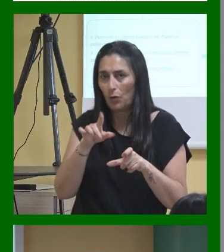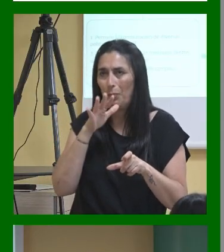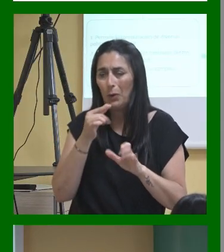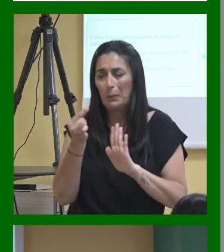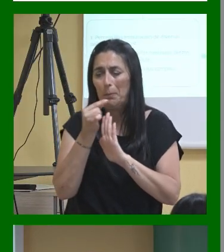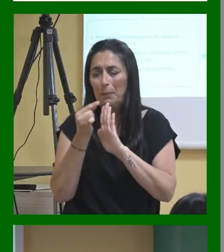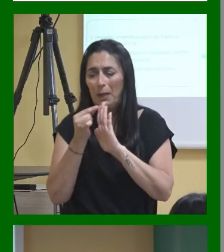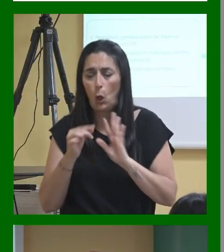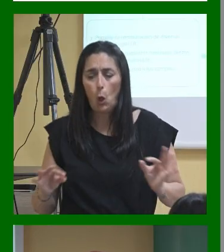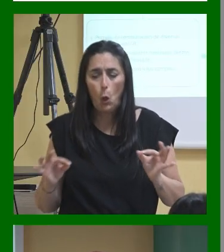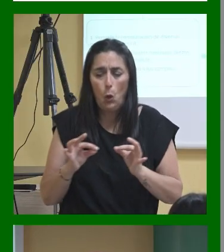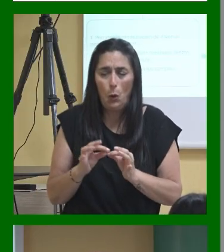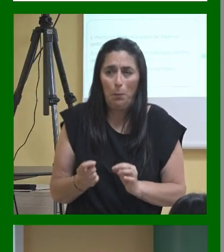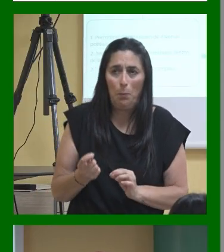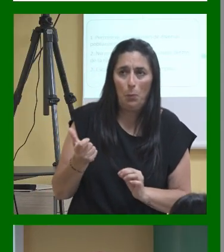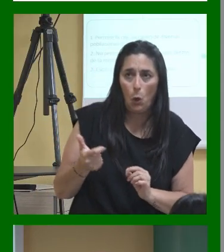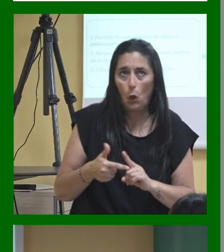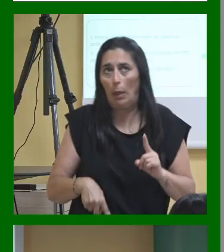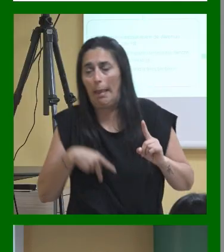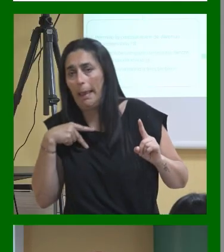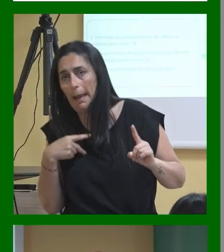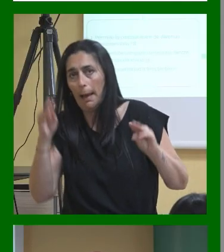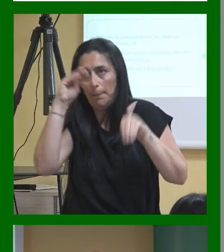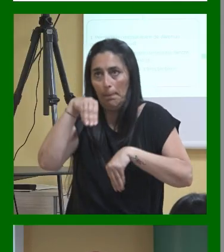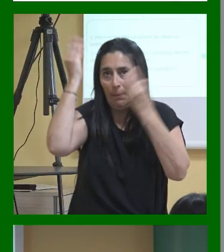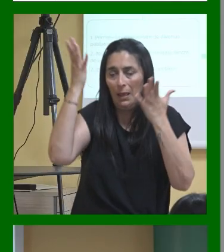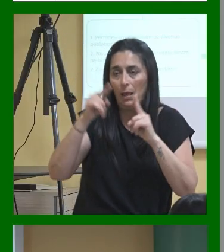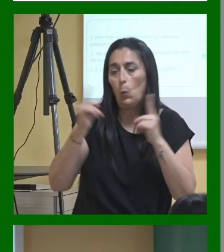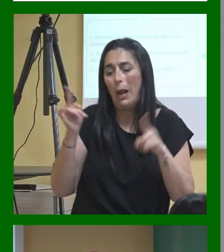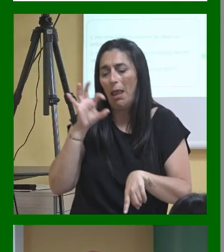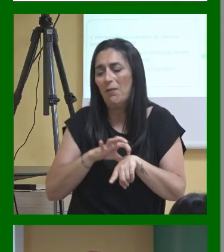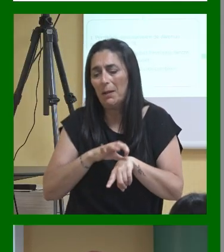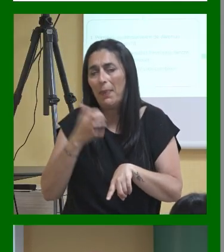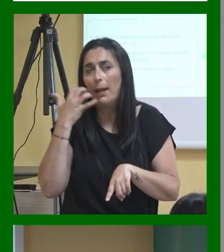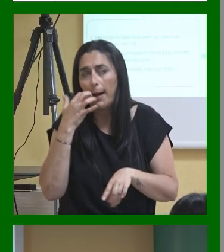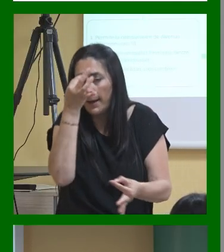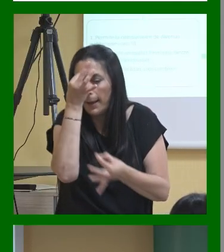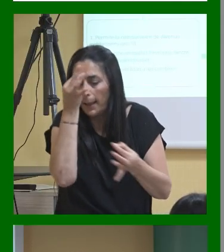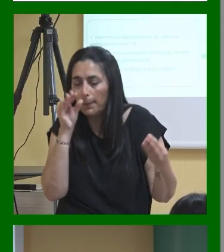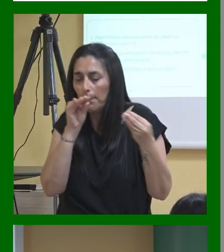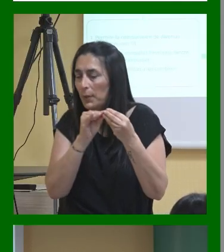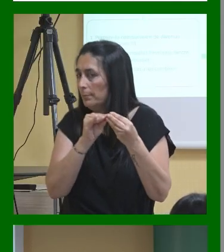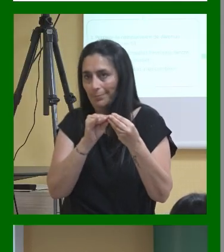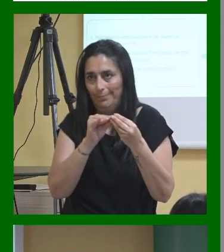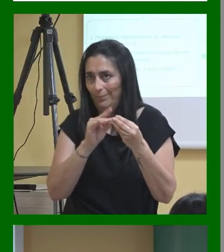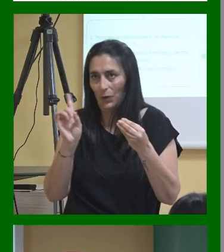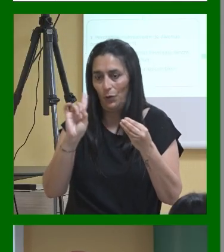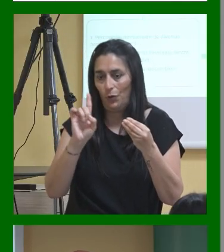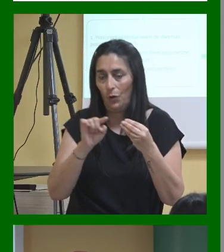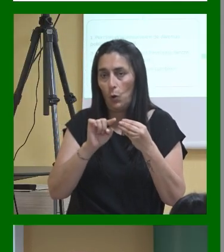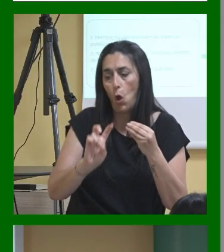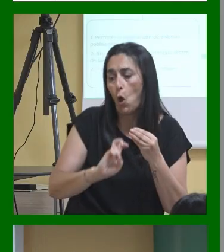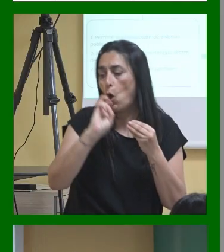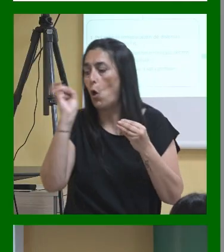muy generales, muy abstractos, no tienen en cuenta el detalle de la enfermedad rara concreta. Y tenemos luego los ítems o